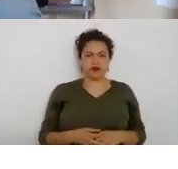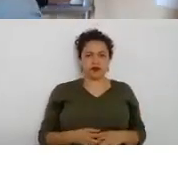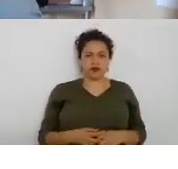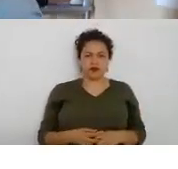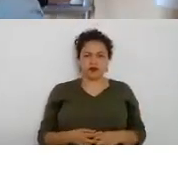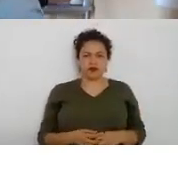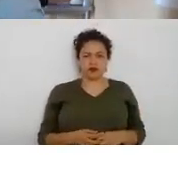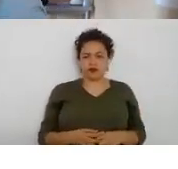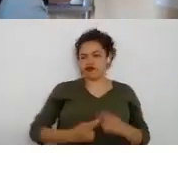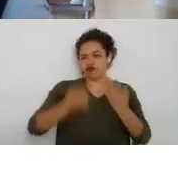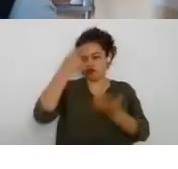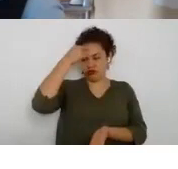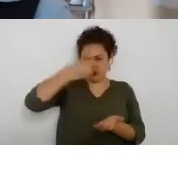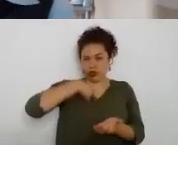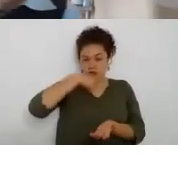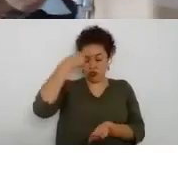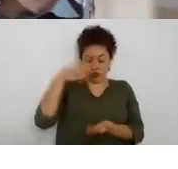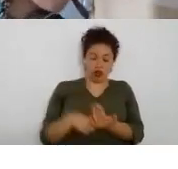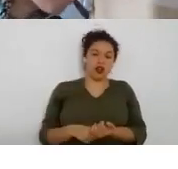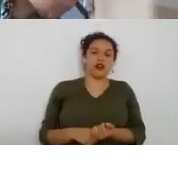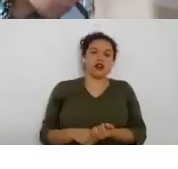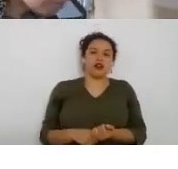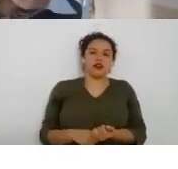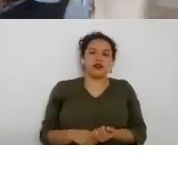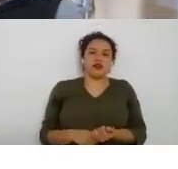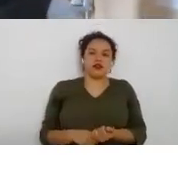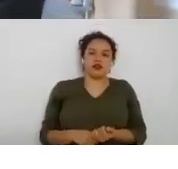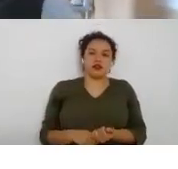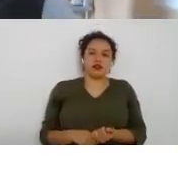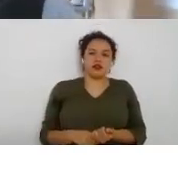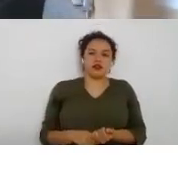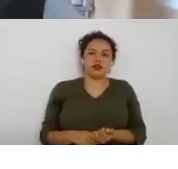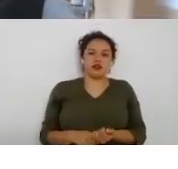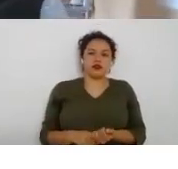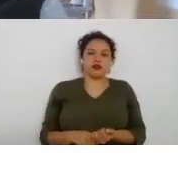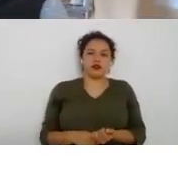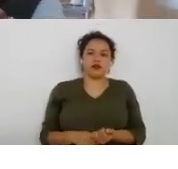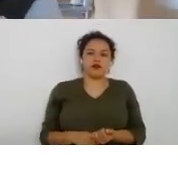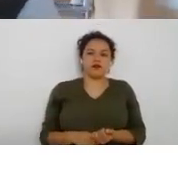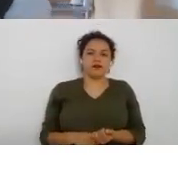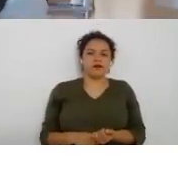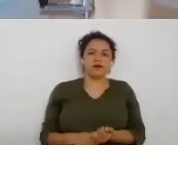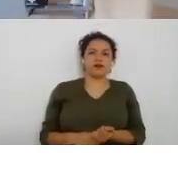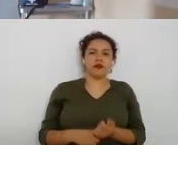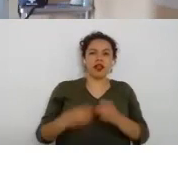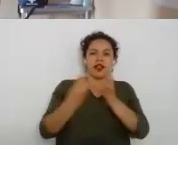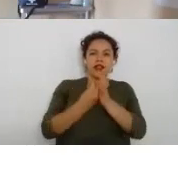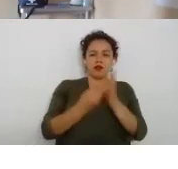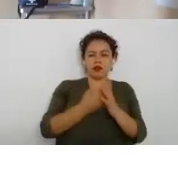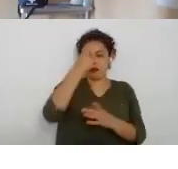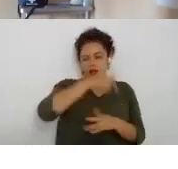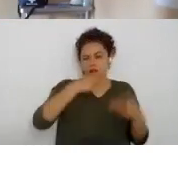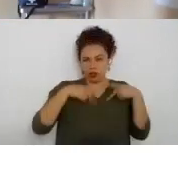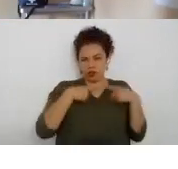Pues yo creo que porque también el tipo de agente va a tener que ver con